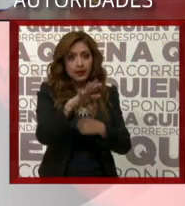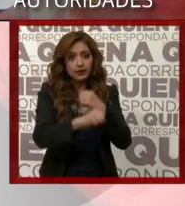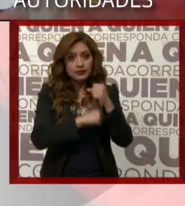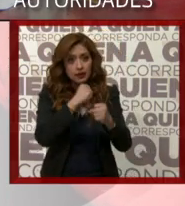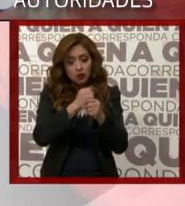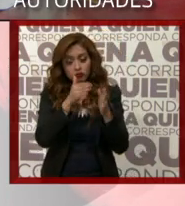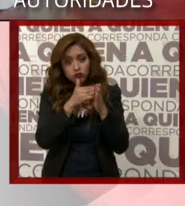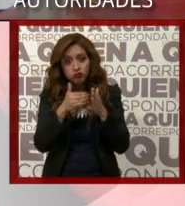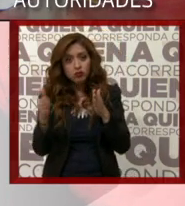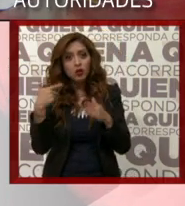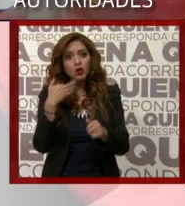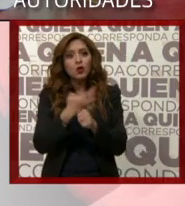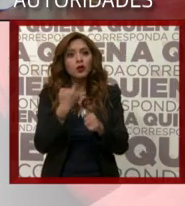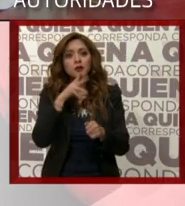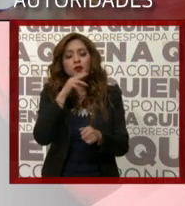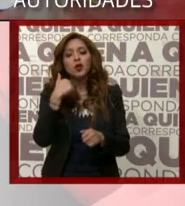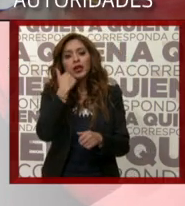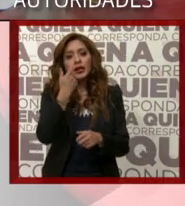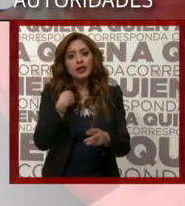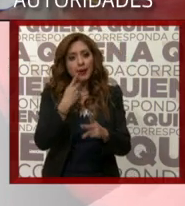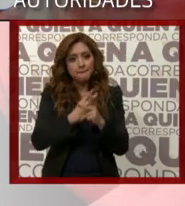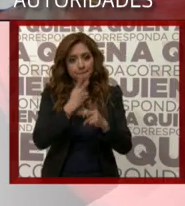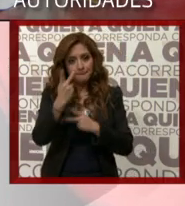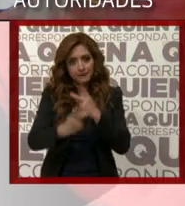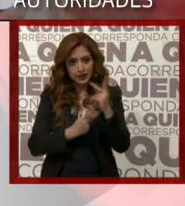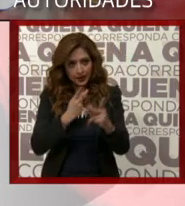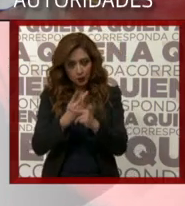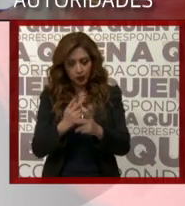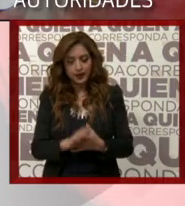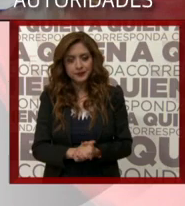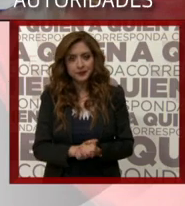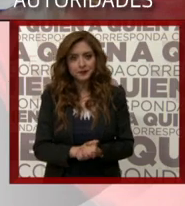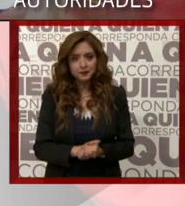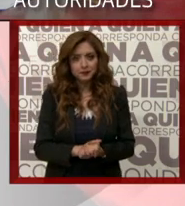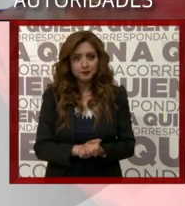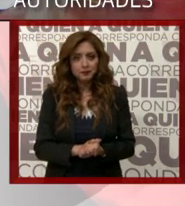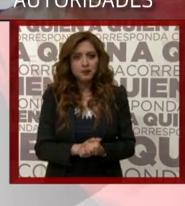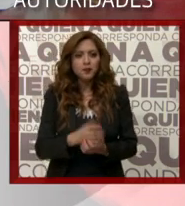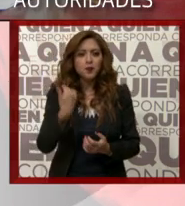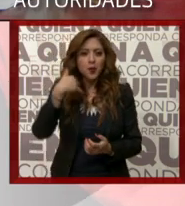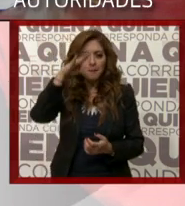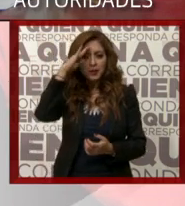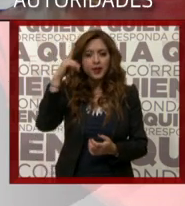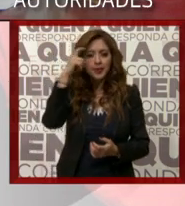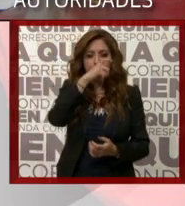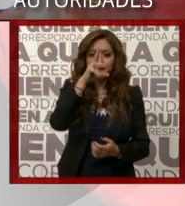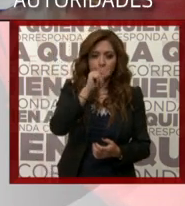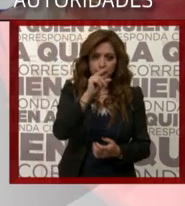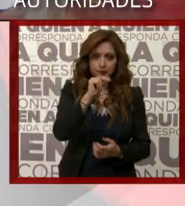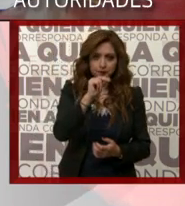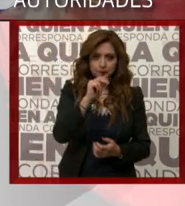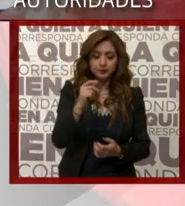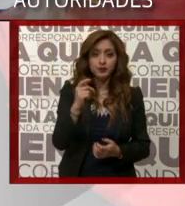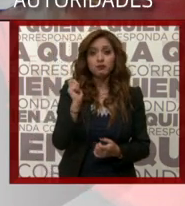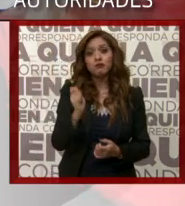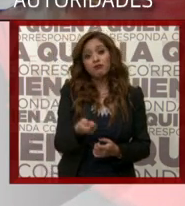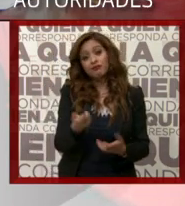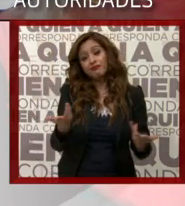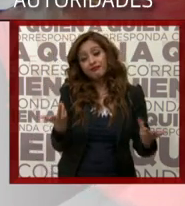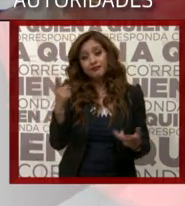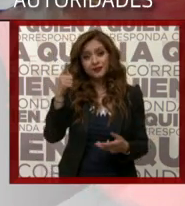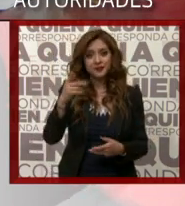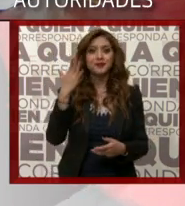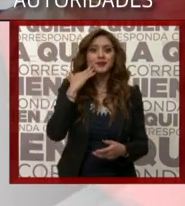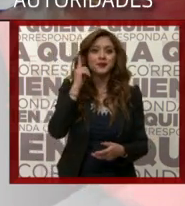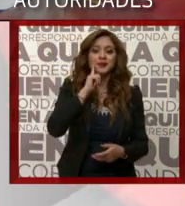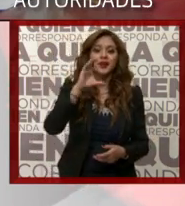verdad he batallado mucho, ya quiero mi pasaporte. Aguanta un segundito, yo creo claro. Que no tiene mucha complicación. Ah, pues abusando de la